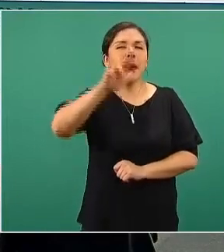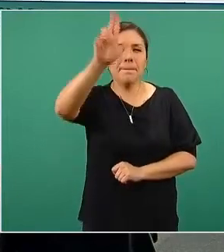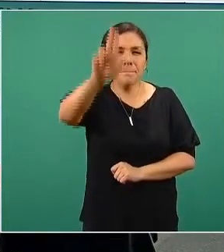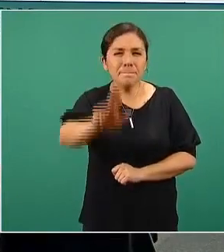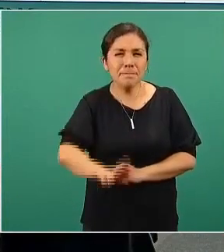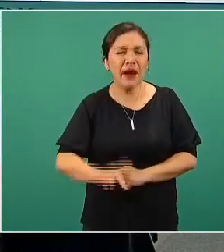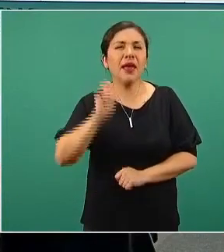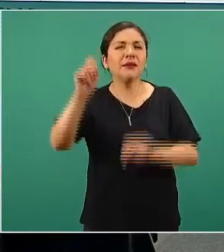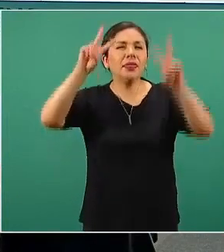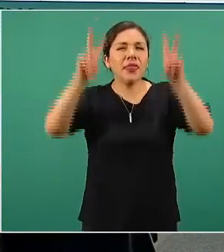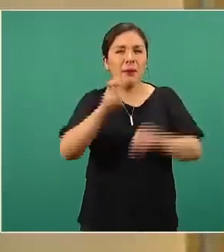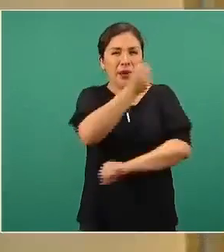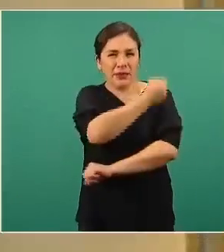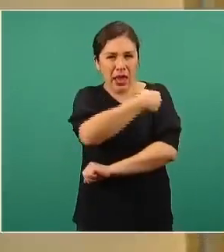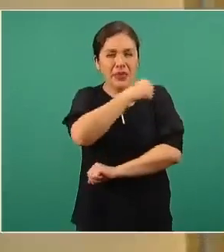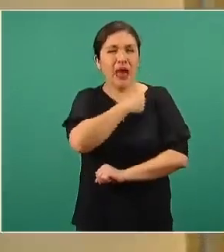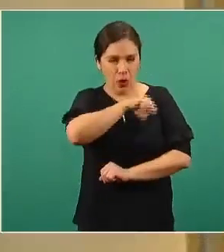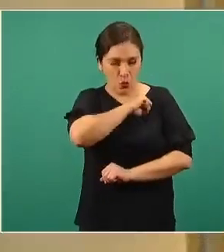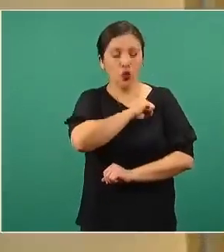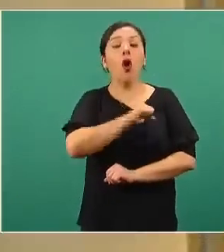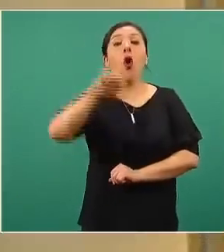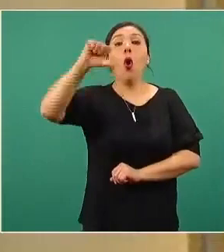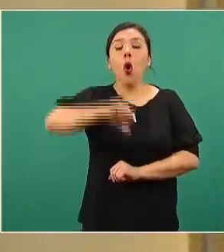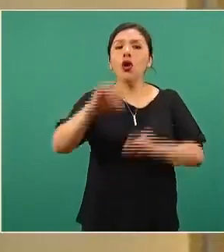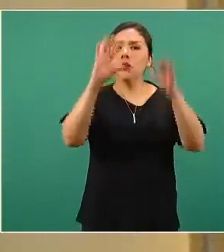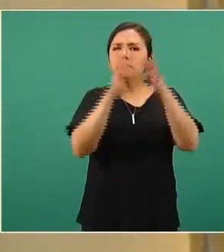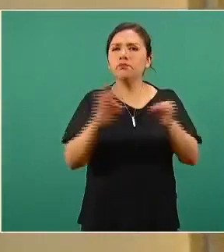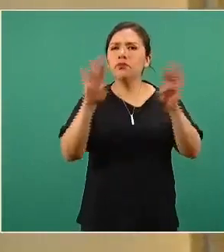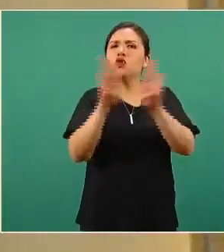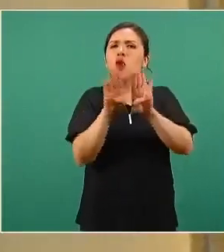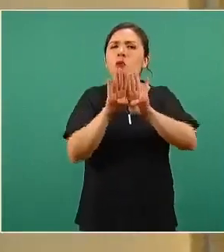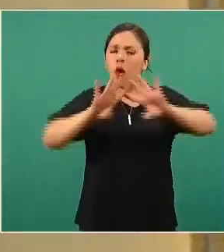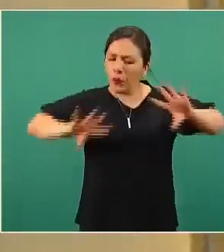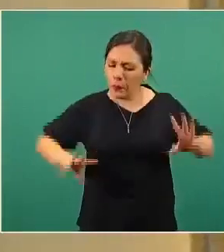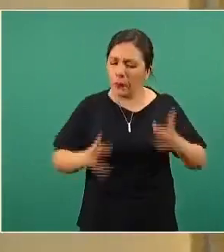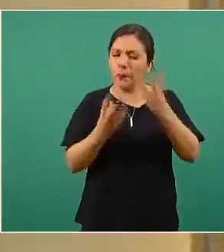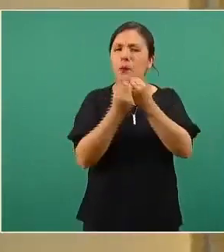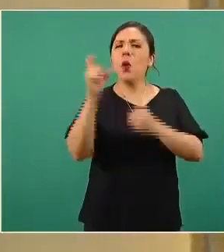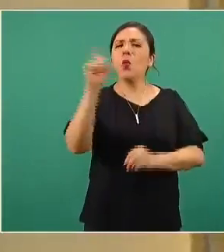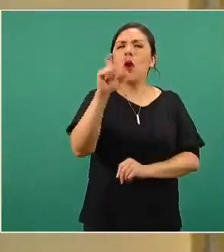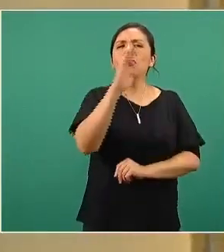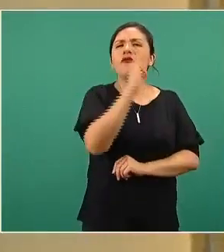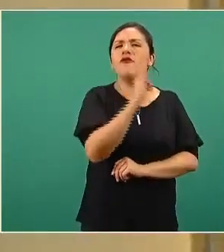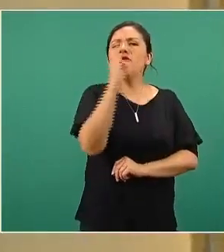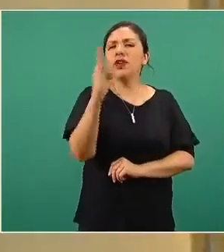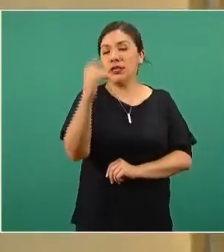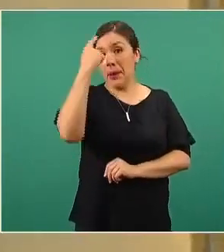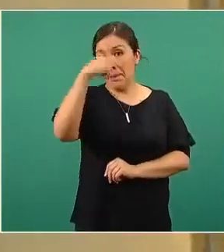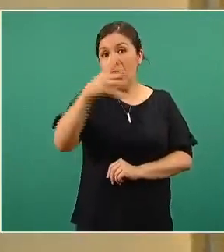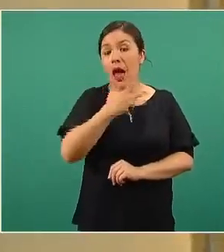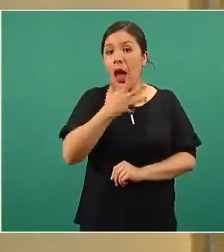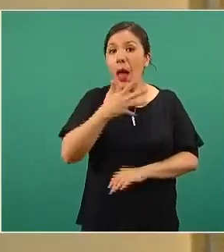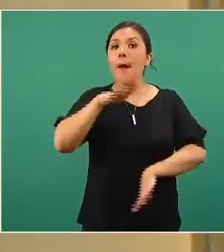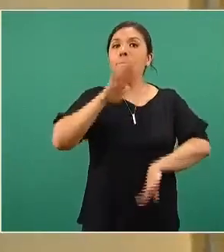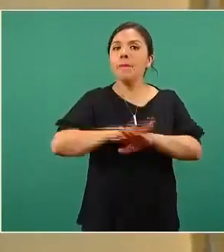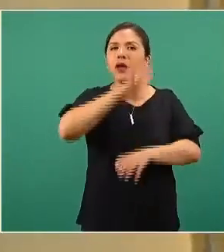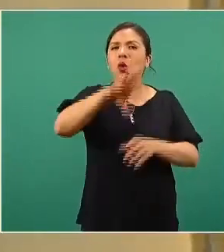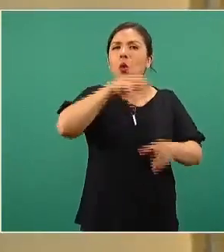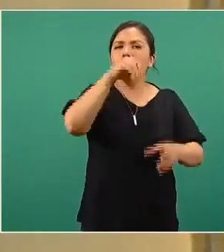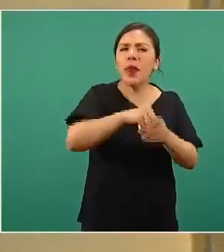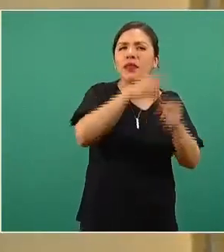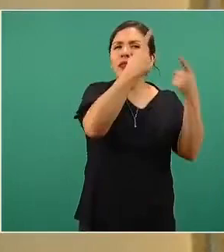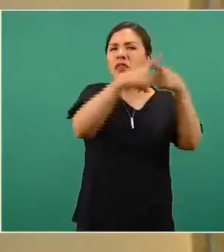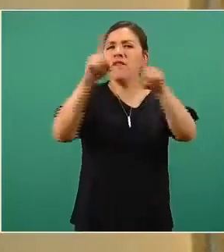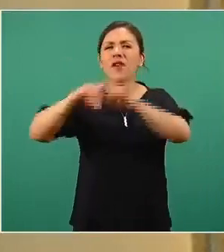del Pulso de la Salud, hacía un recuento sobre las fechas aproximadas en donde vamos a ir completando las